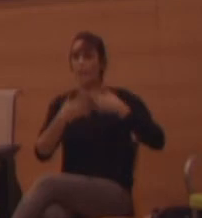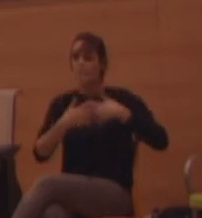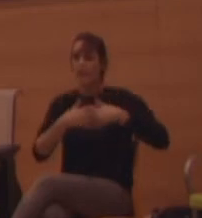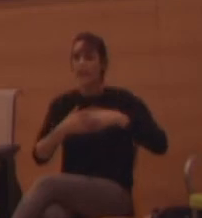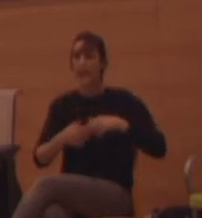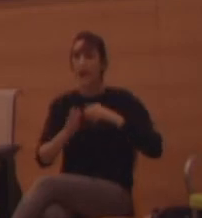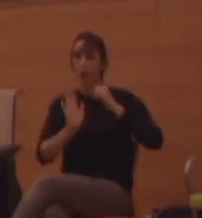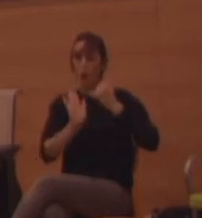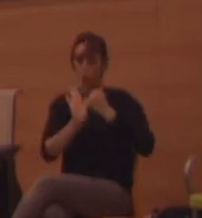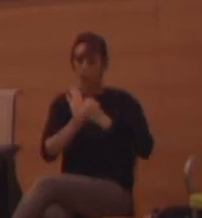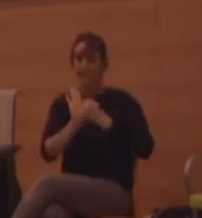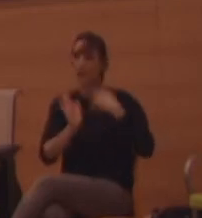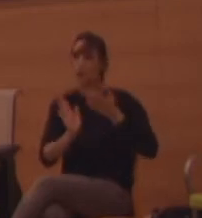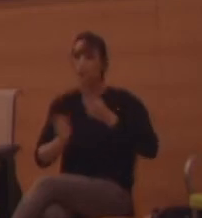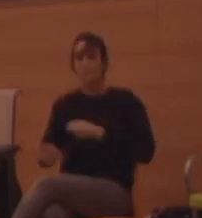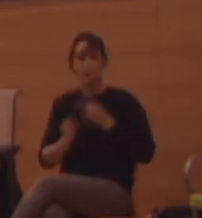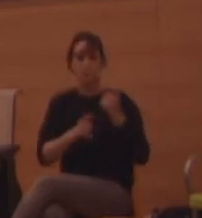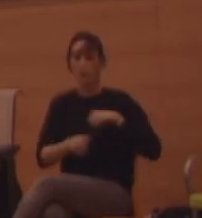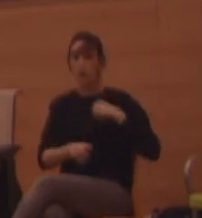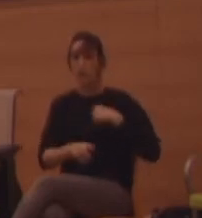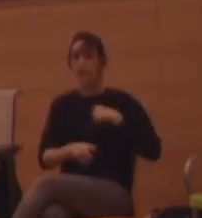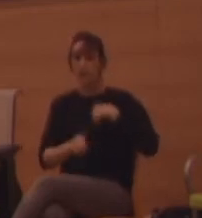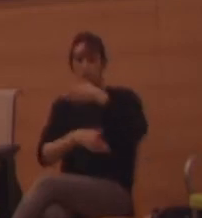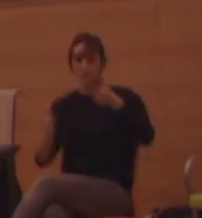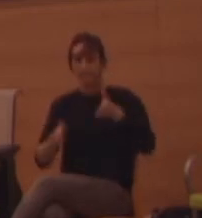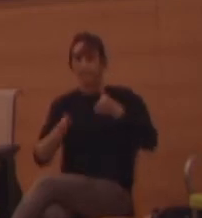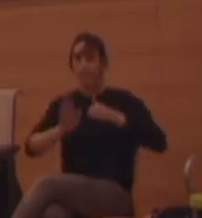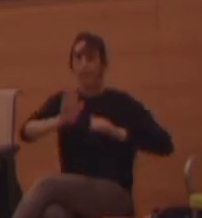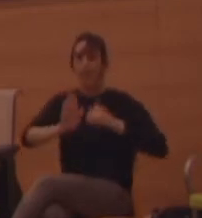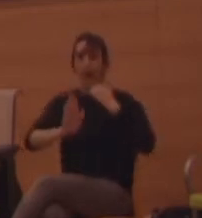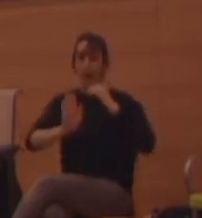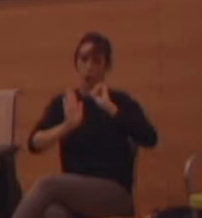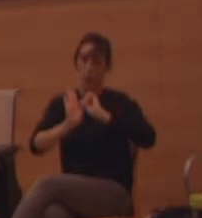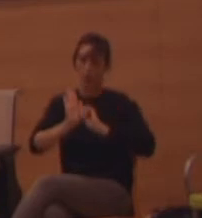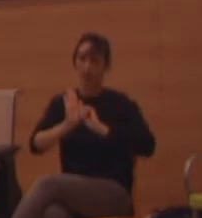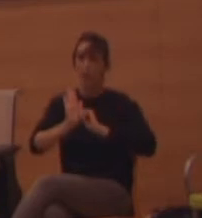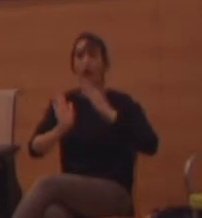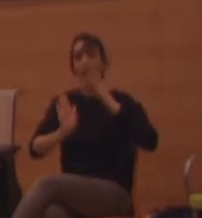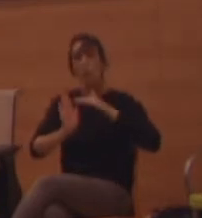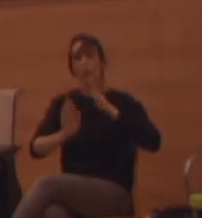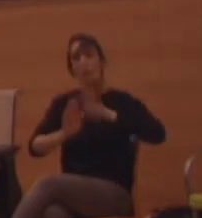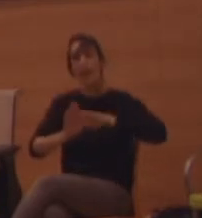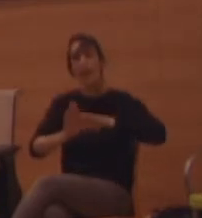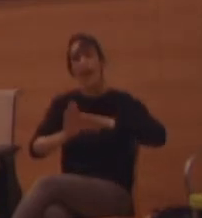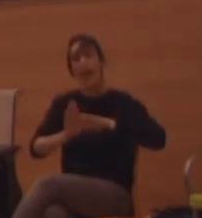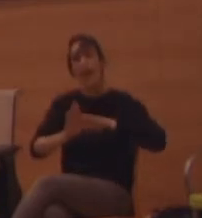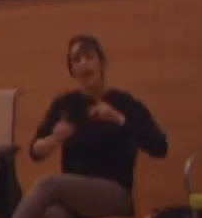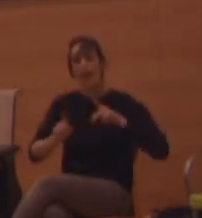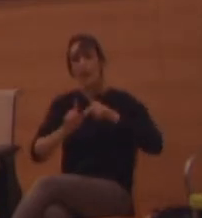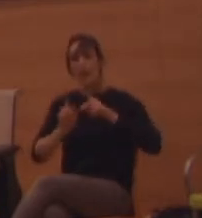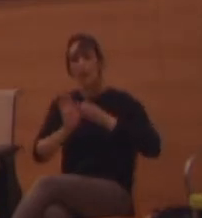hospital, se debería meter a quirófano y hacer un desvidamiento quirúrgico en condiciones para evitar que eso vaya más, porque siempre va a